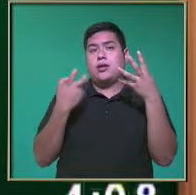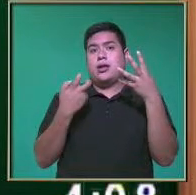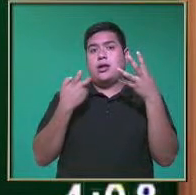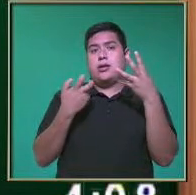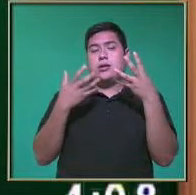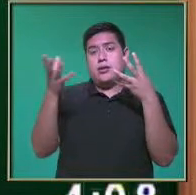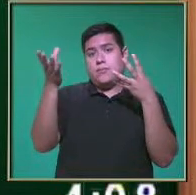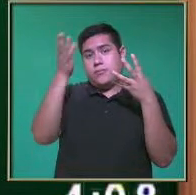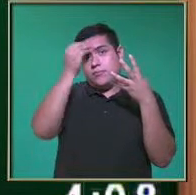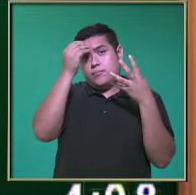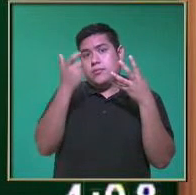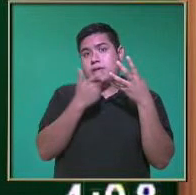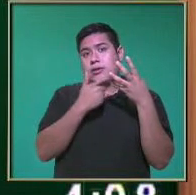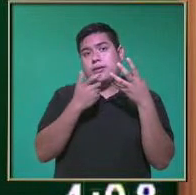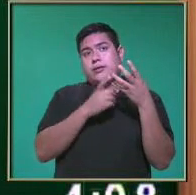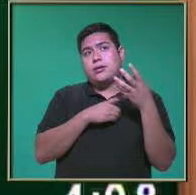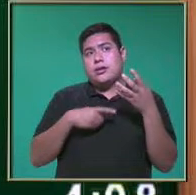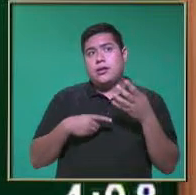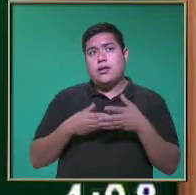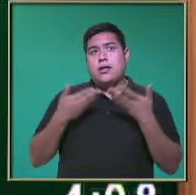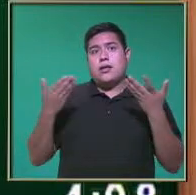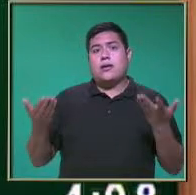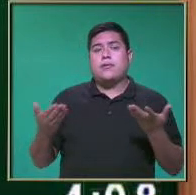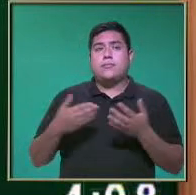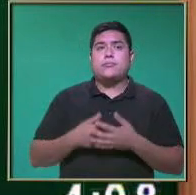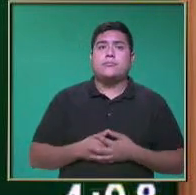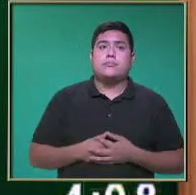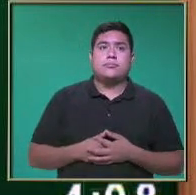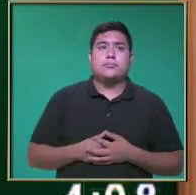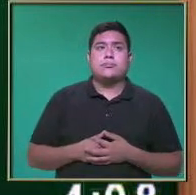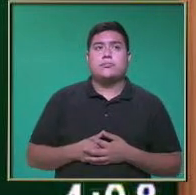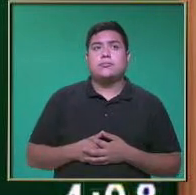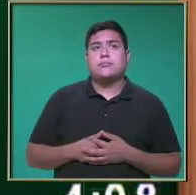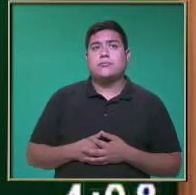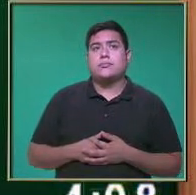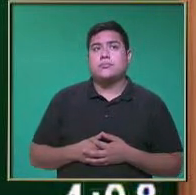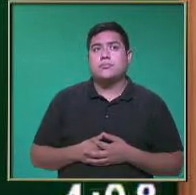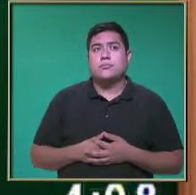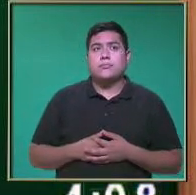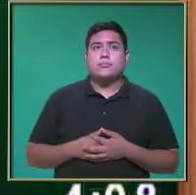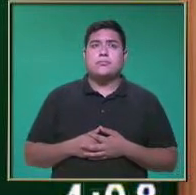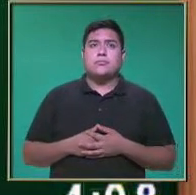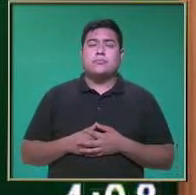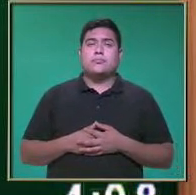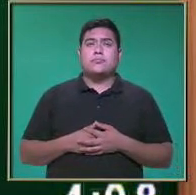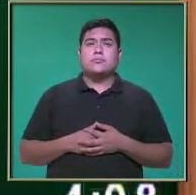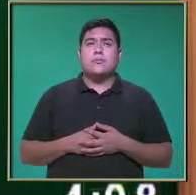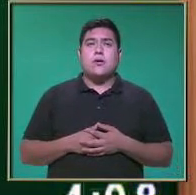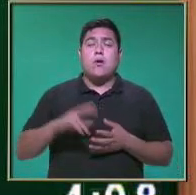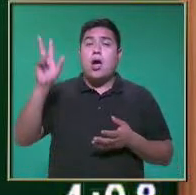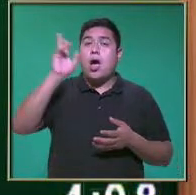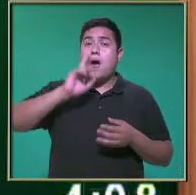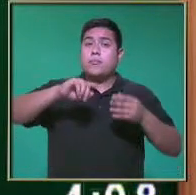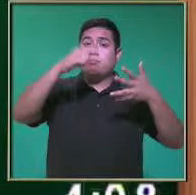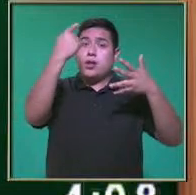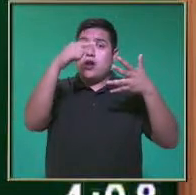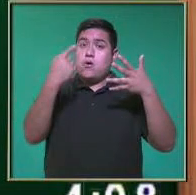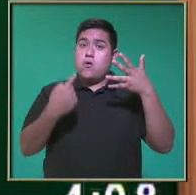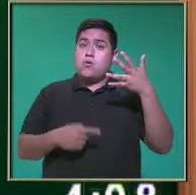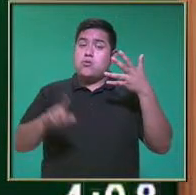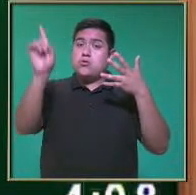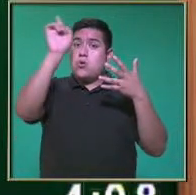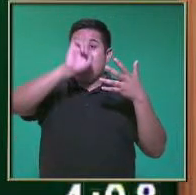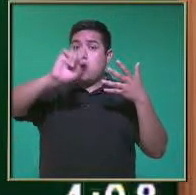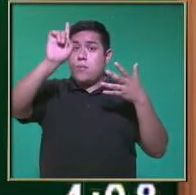debemos aprender inglés. And now, we're going to say some tips for learning English. Vamos a ver algunos tips, algunas sugerencias